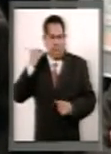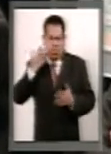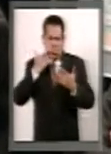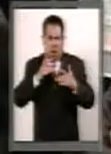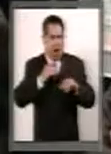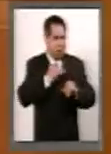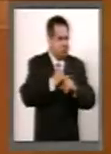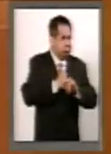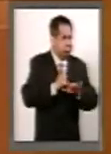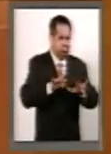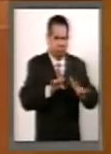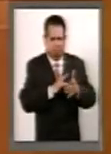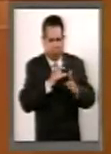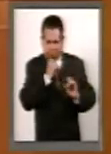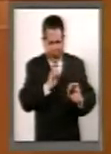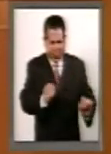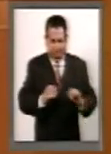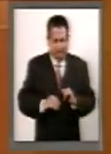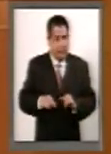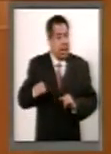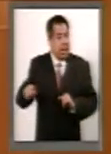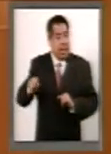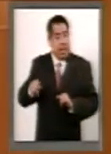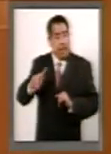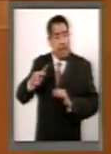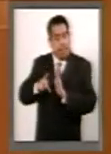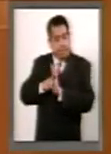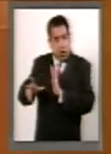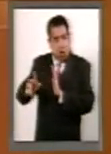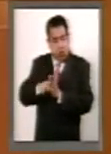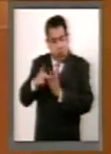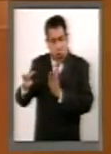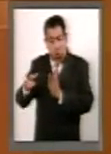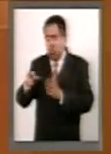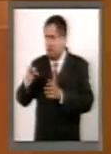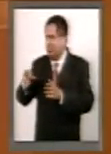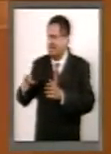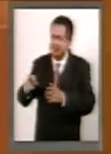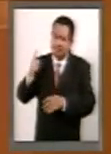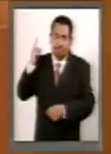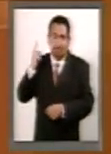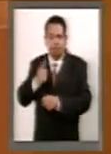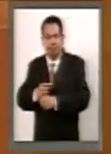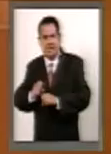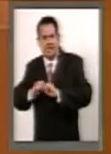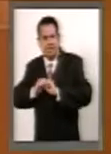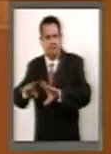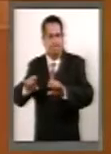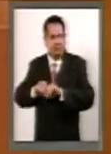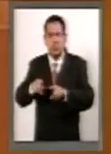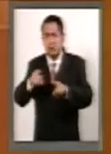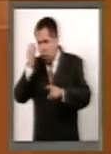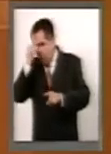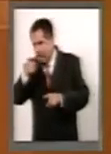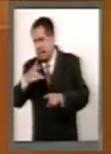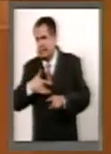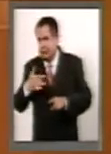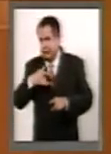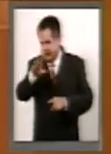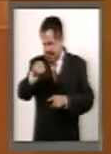electrónicos, fue entonces El Universal el medio que constantemente reflejó el sentir de la